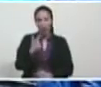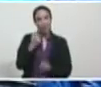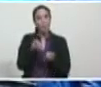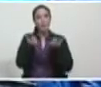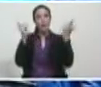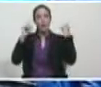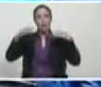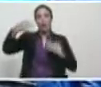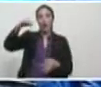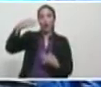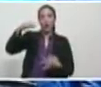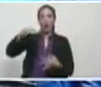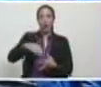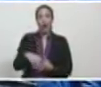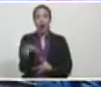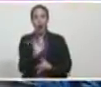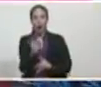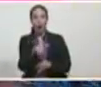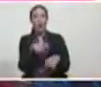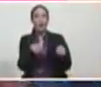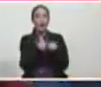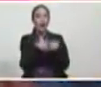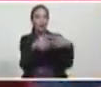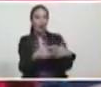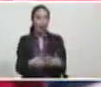¿Puede un títere diabólico sacar un decreto?